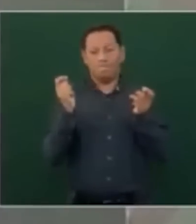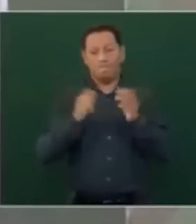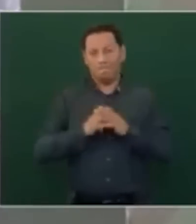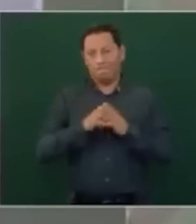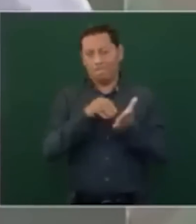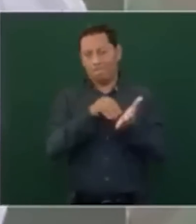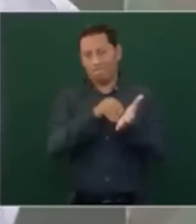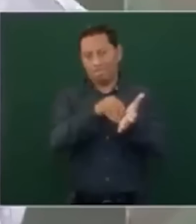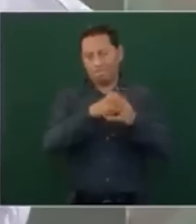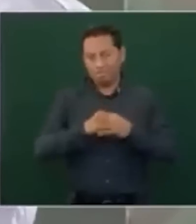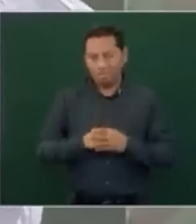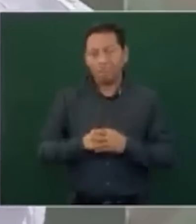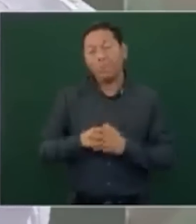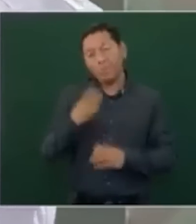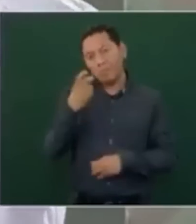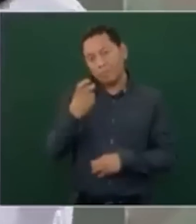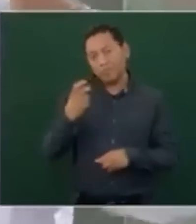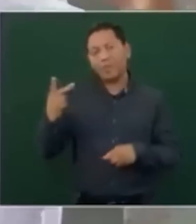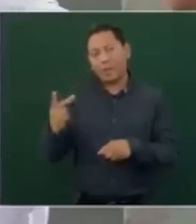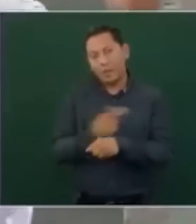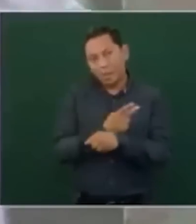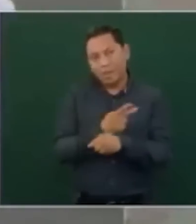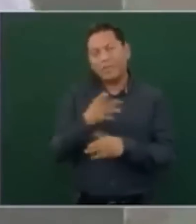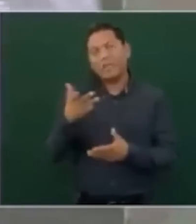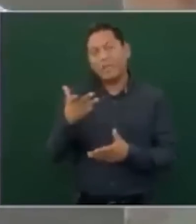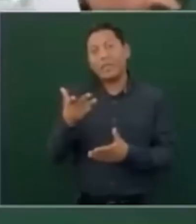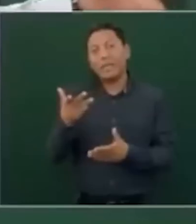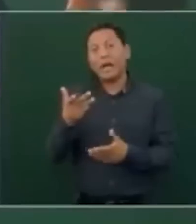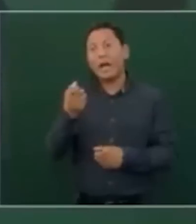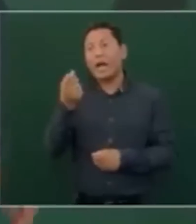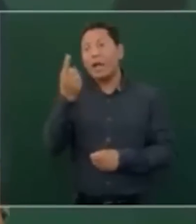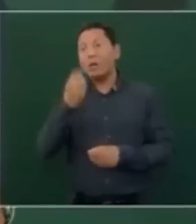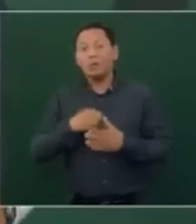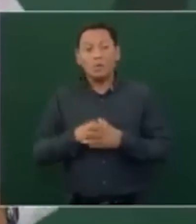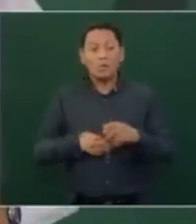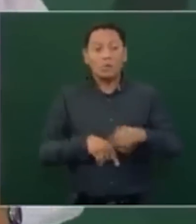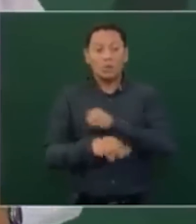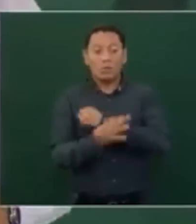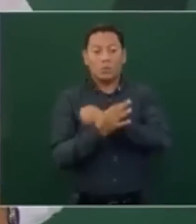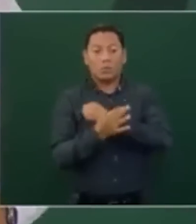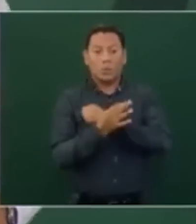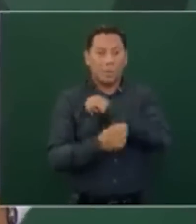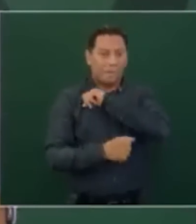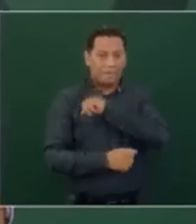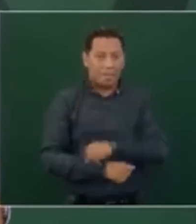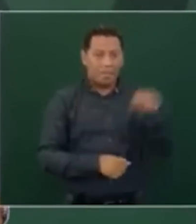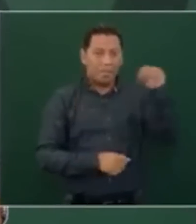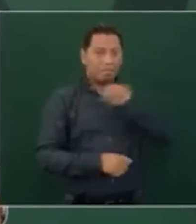Ahí es donde se están queriendo refugiar los delincuentes de cuello